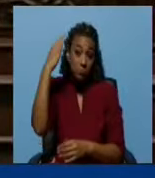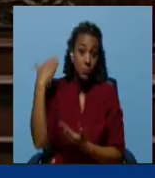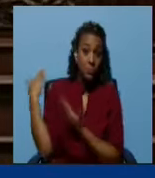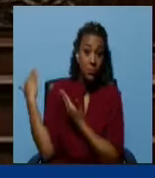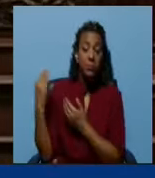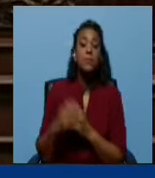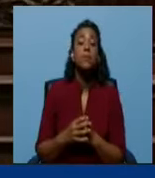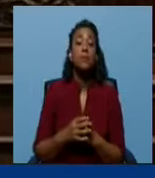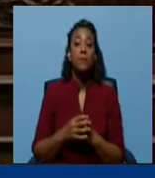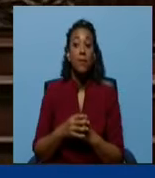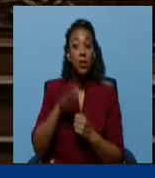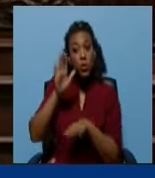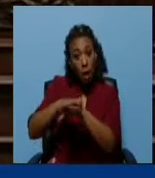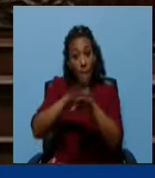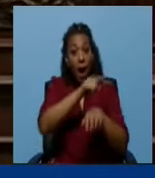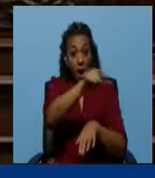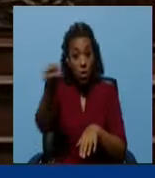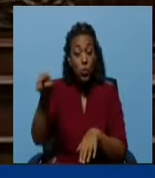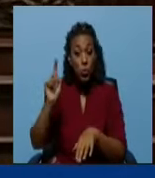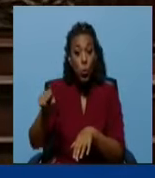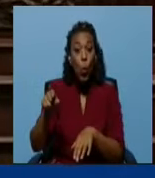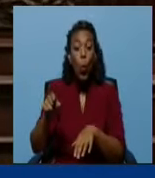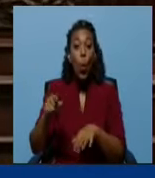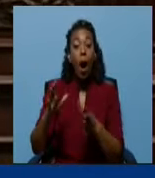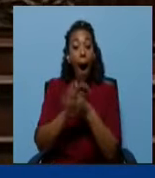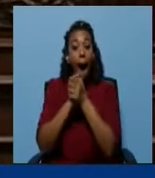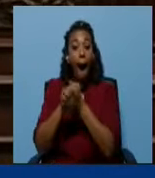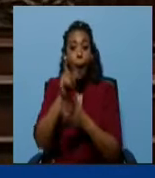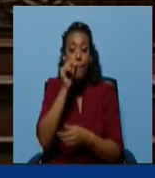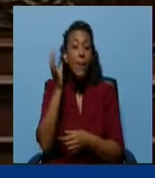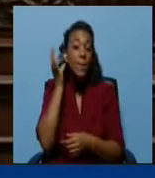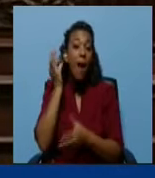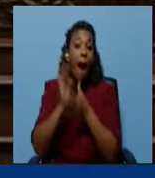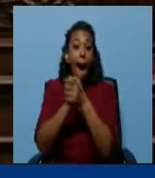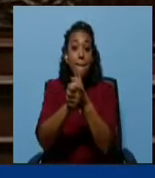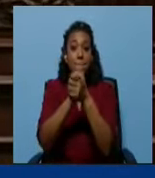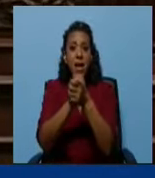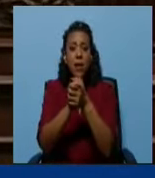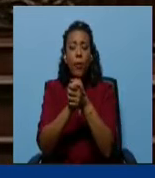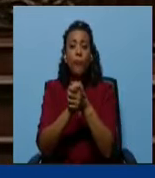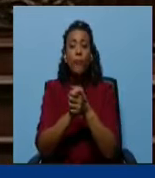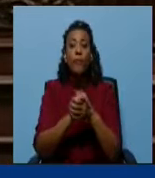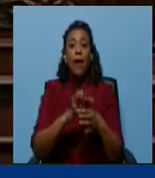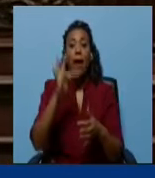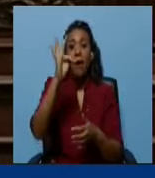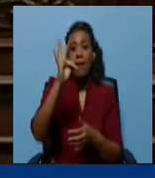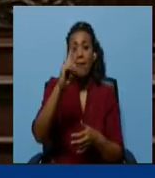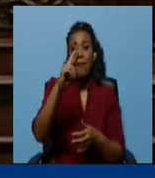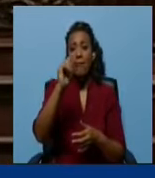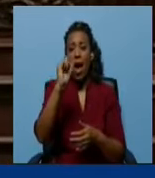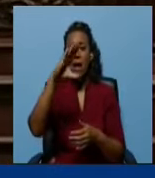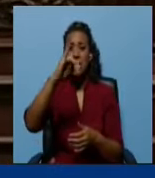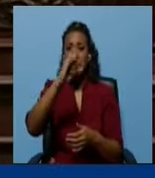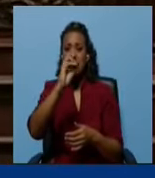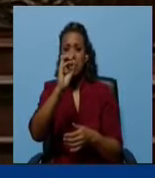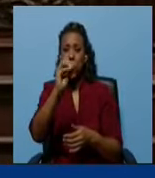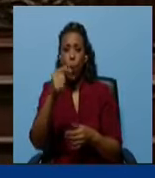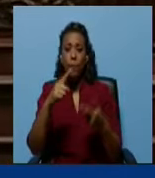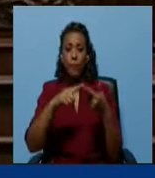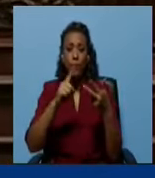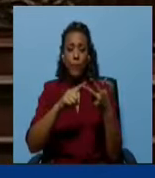yo le pido a los compañeros Francisco Ameliás,